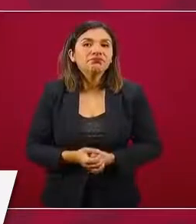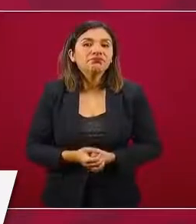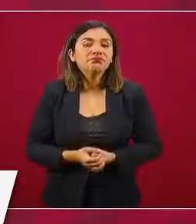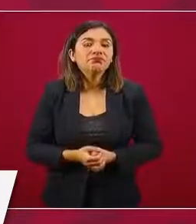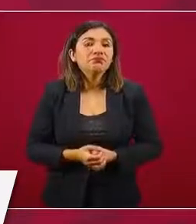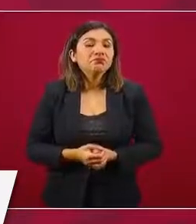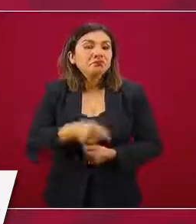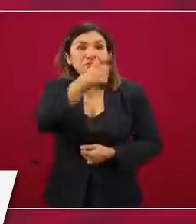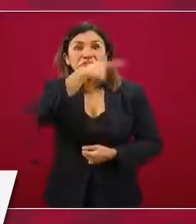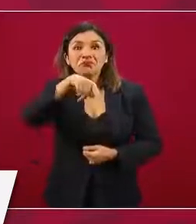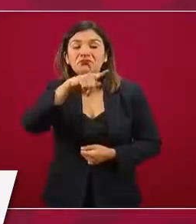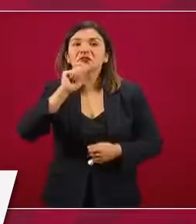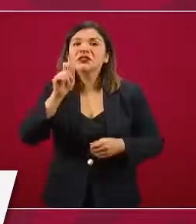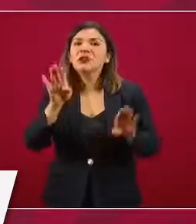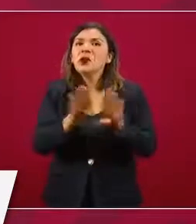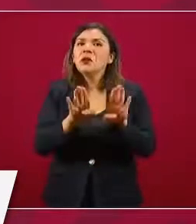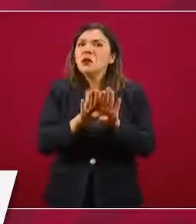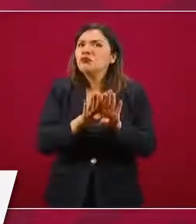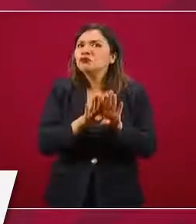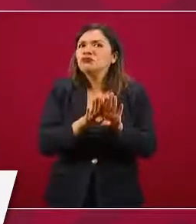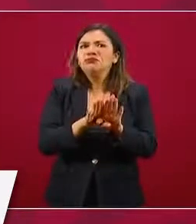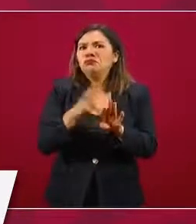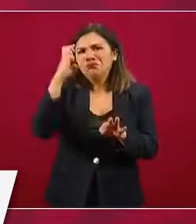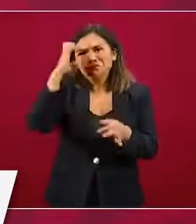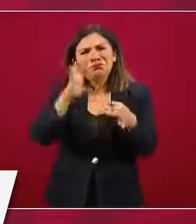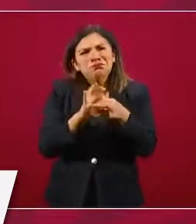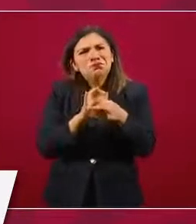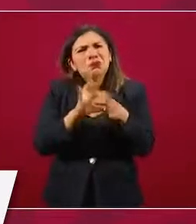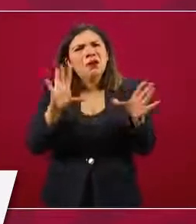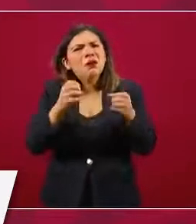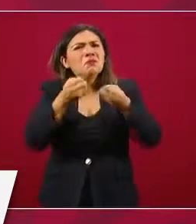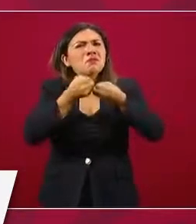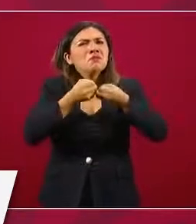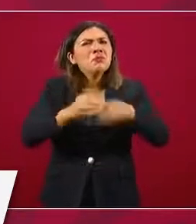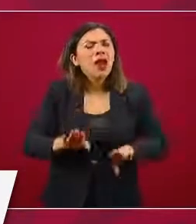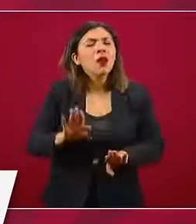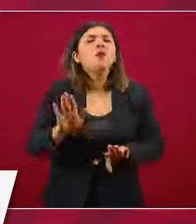pues perdidos porque se entregaron